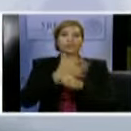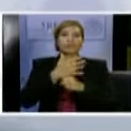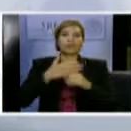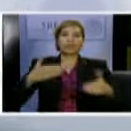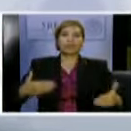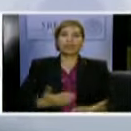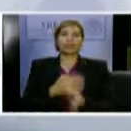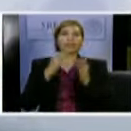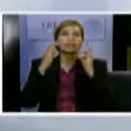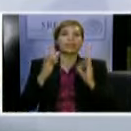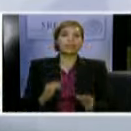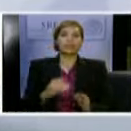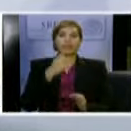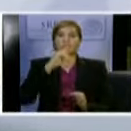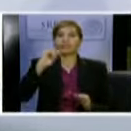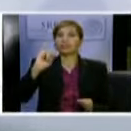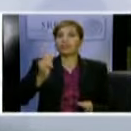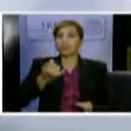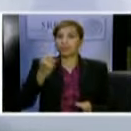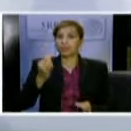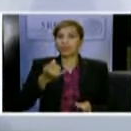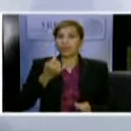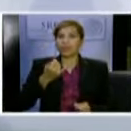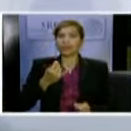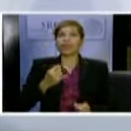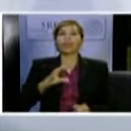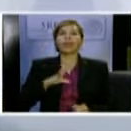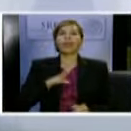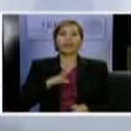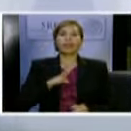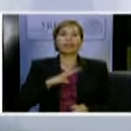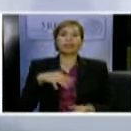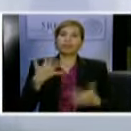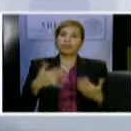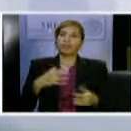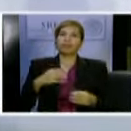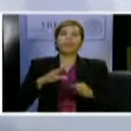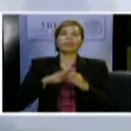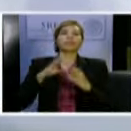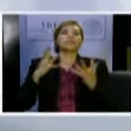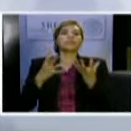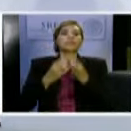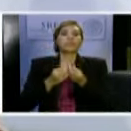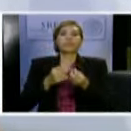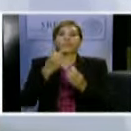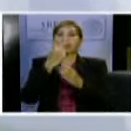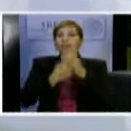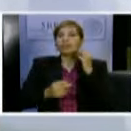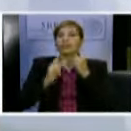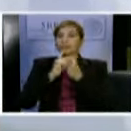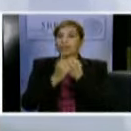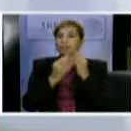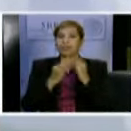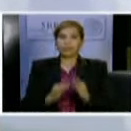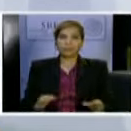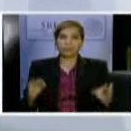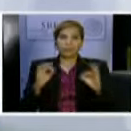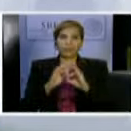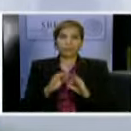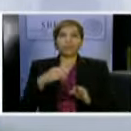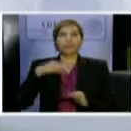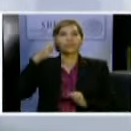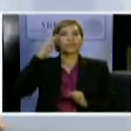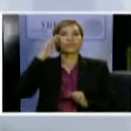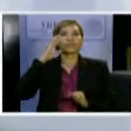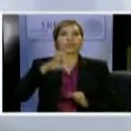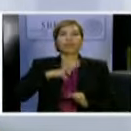nacido en Tijuana y con obviamente una orientación binacional muy importante. Me parece